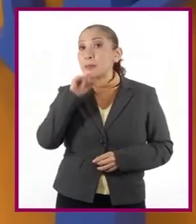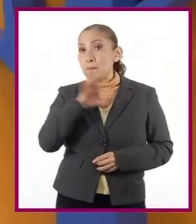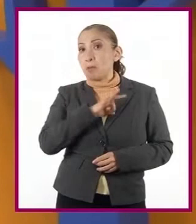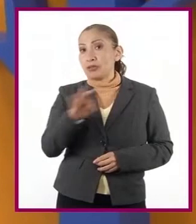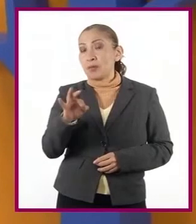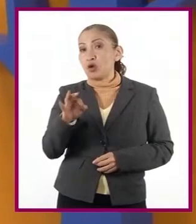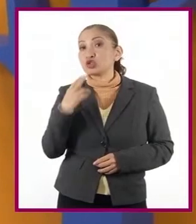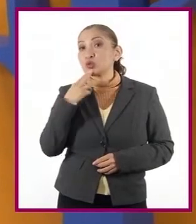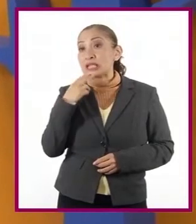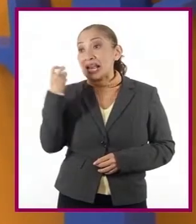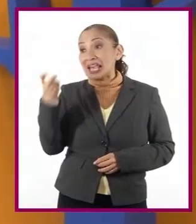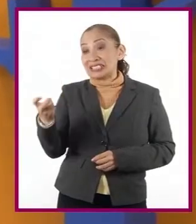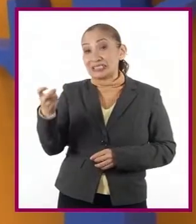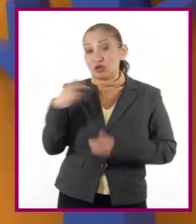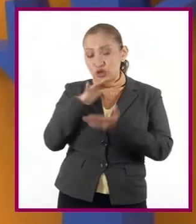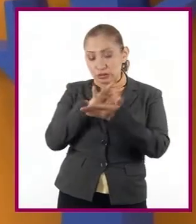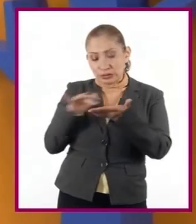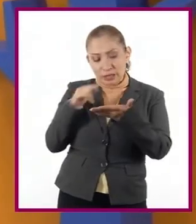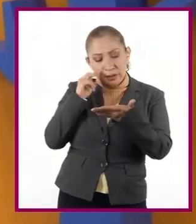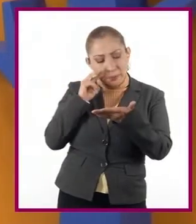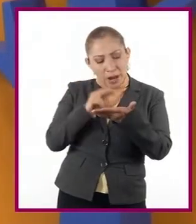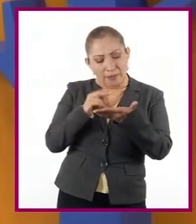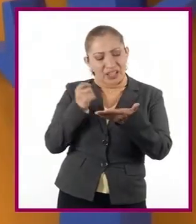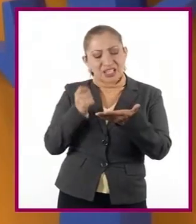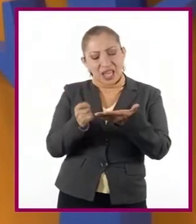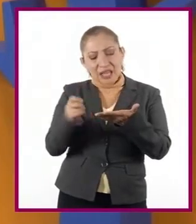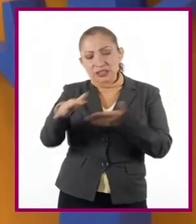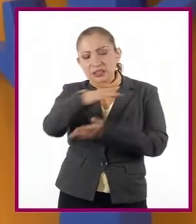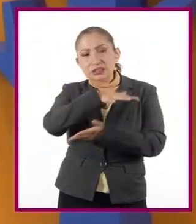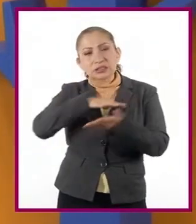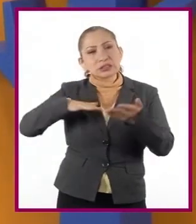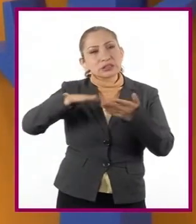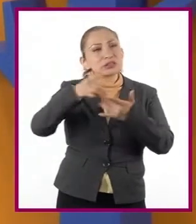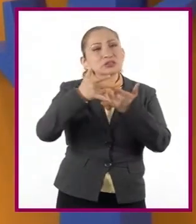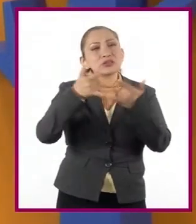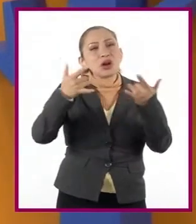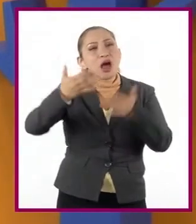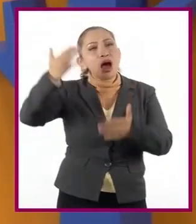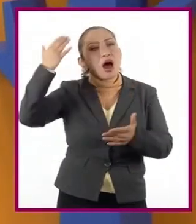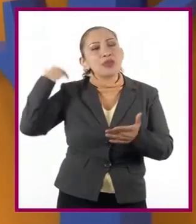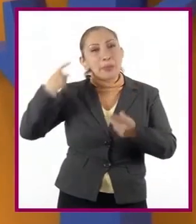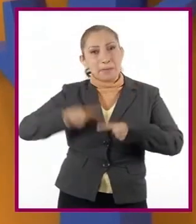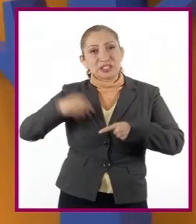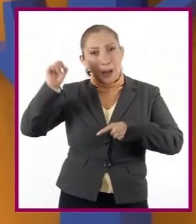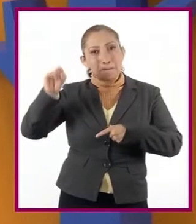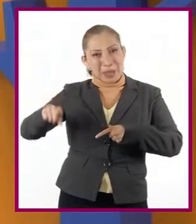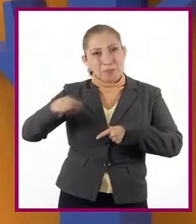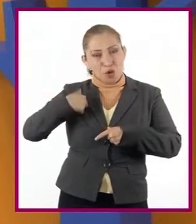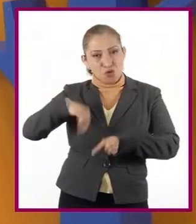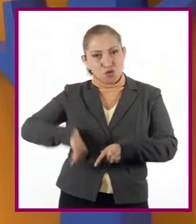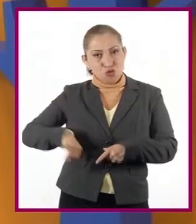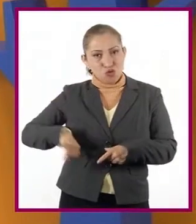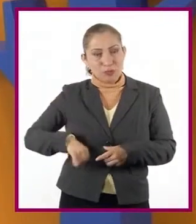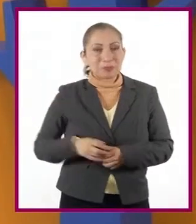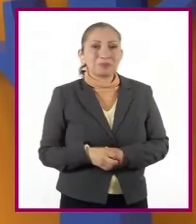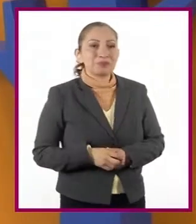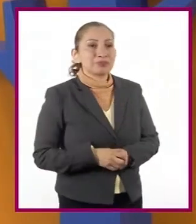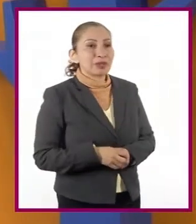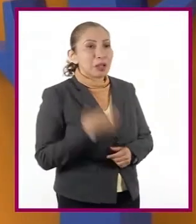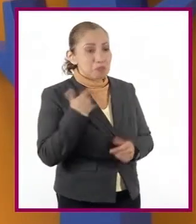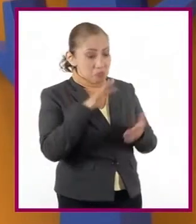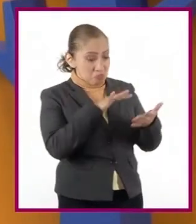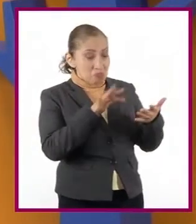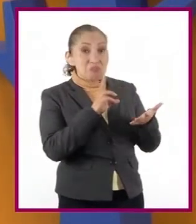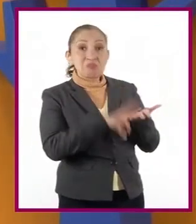podemos ocupar este tipo de textos para observar el contexto histórico que vivió la persona en cuestión. Me parecen textos